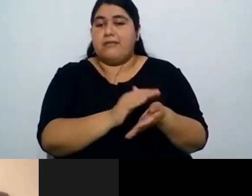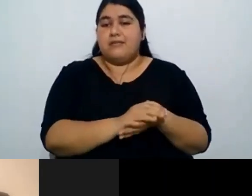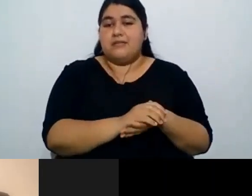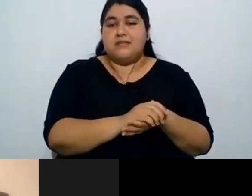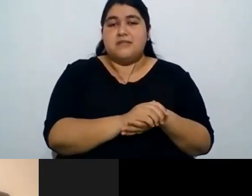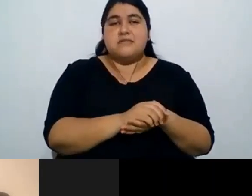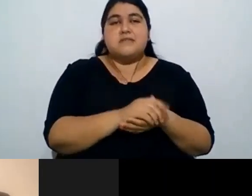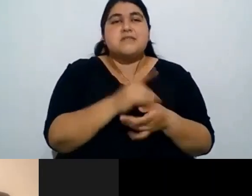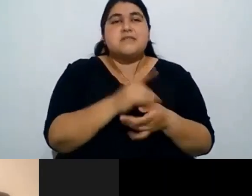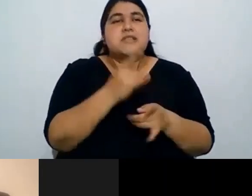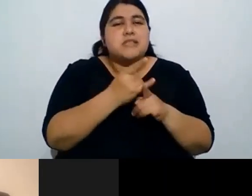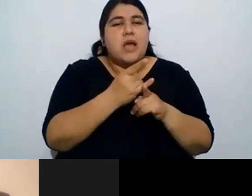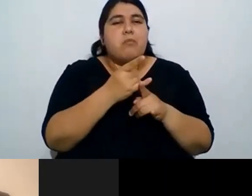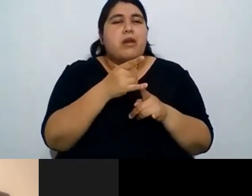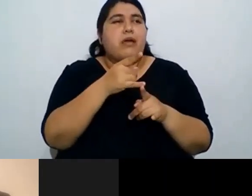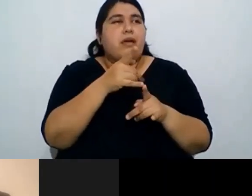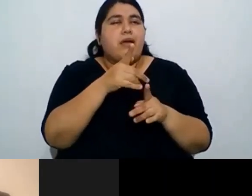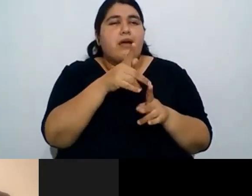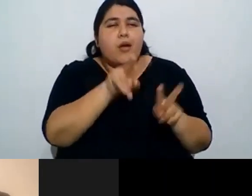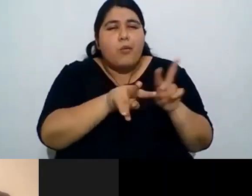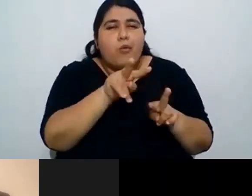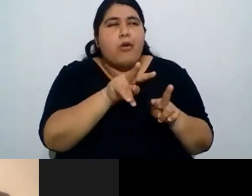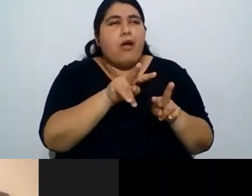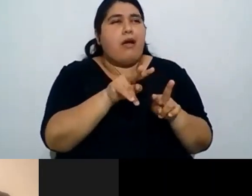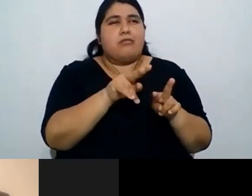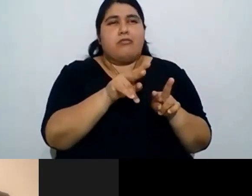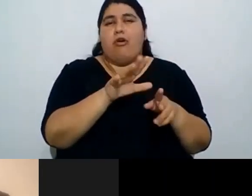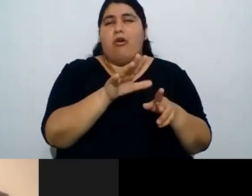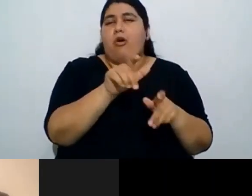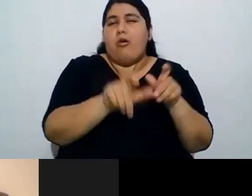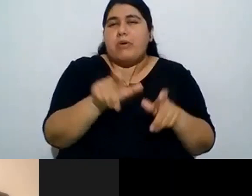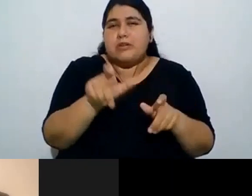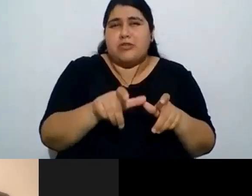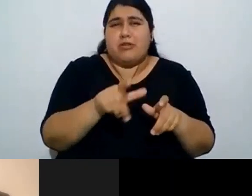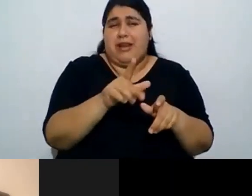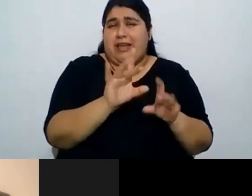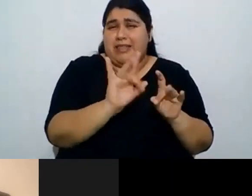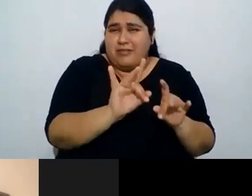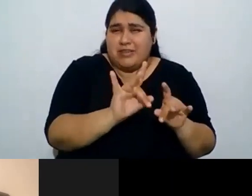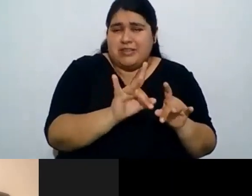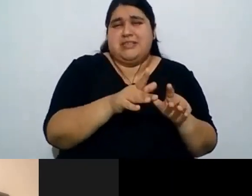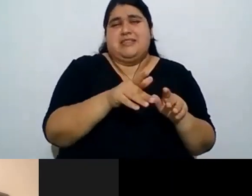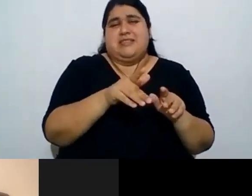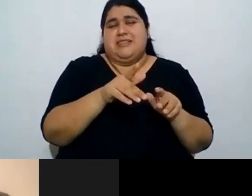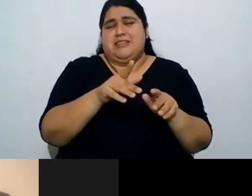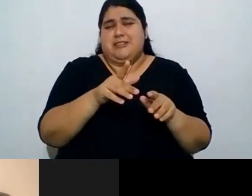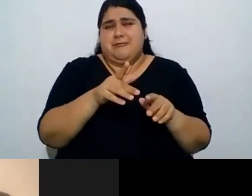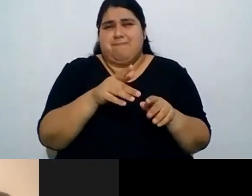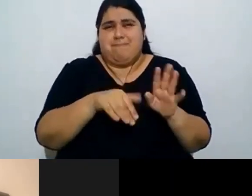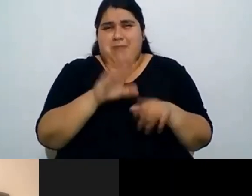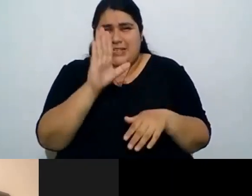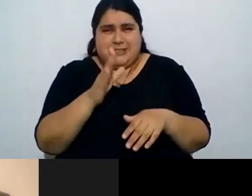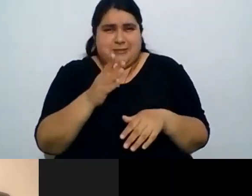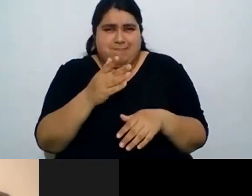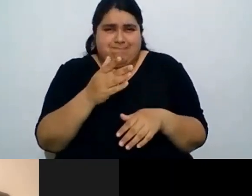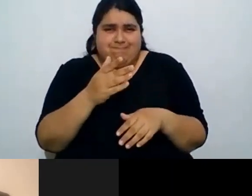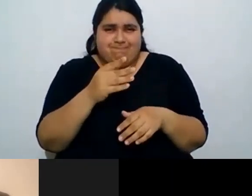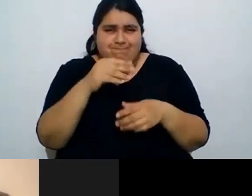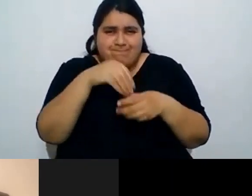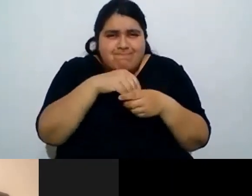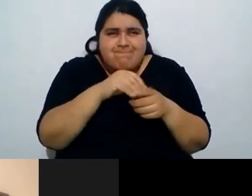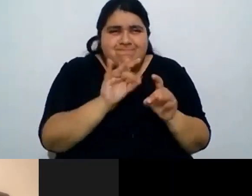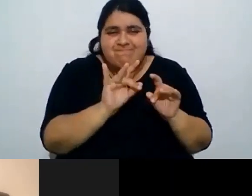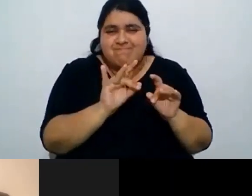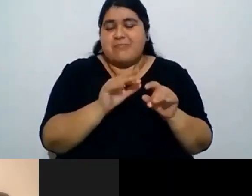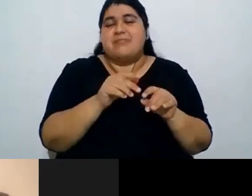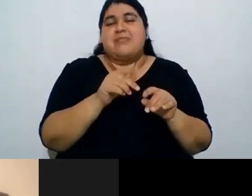corriendo la liebre, muriendo la vida, jodidos, rejodidos. Que no son,